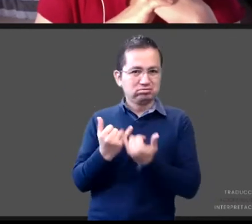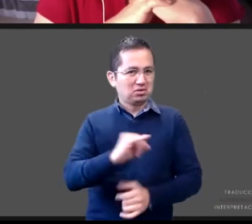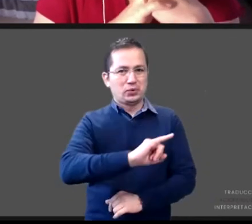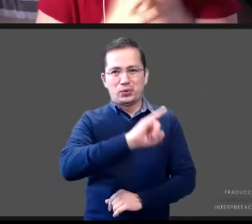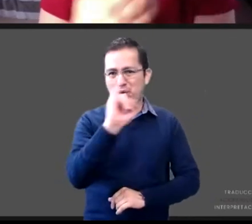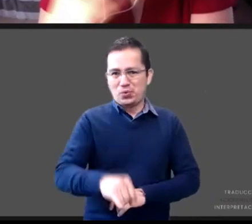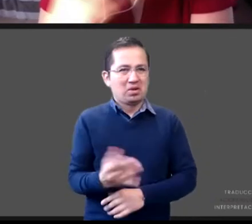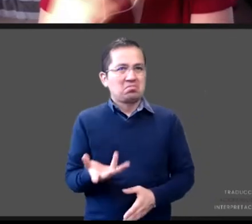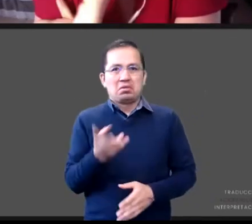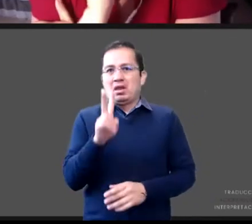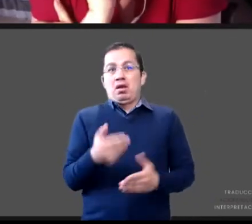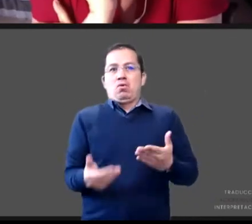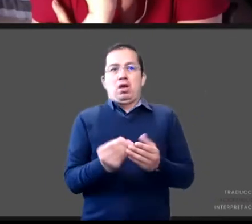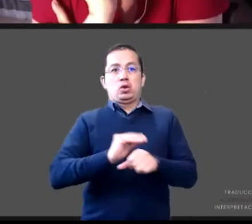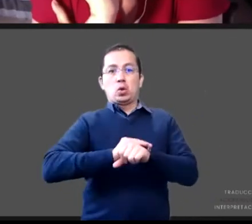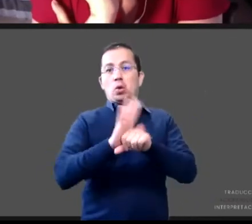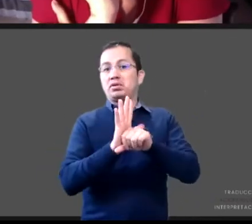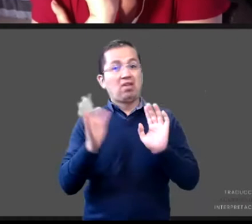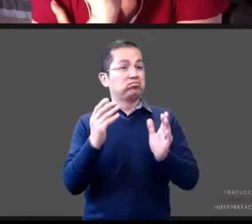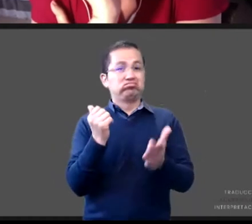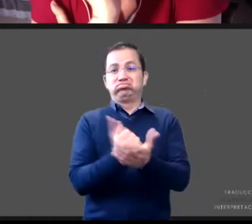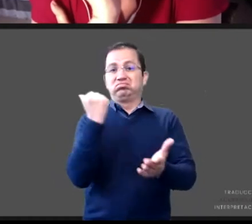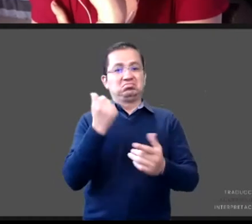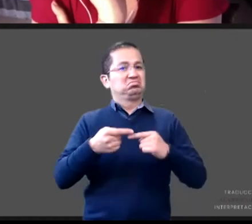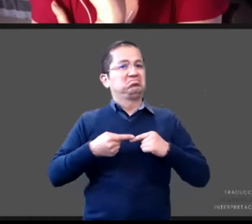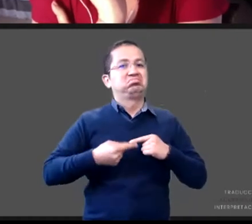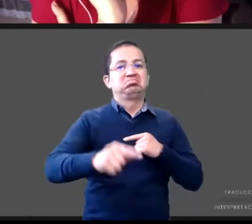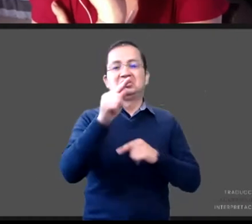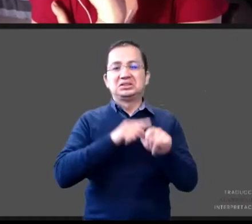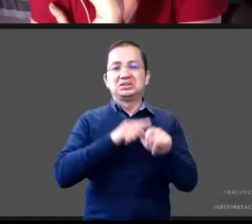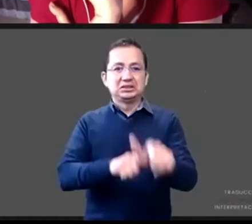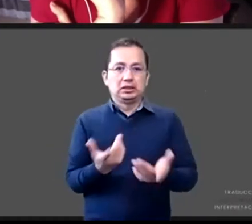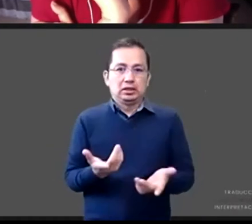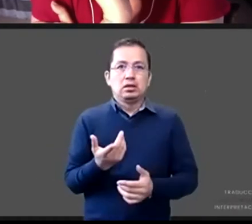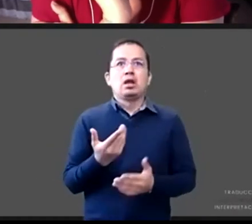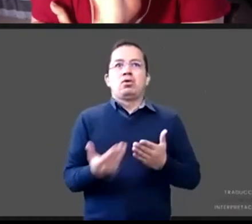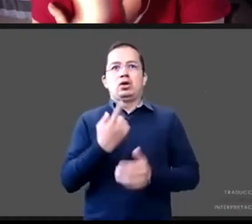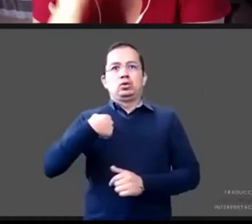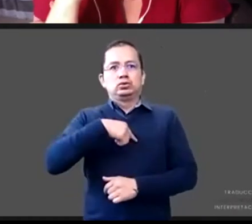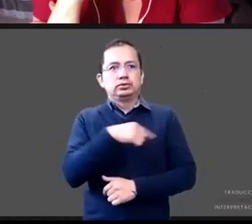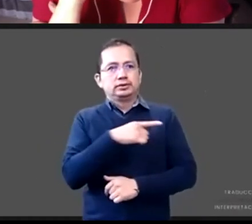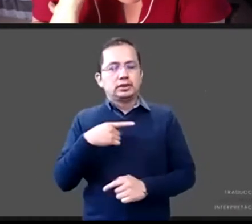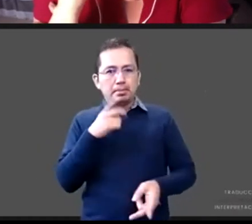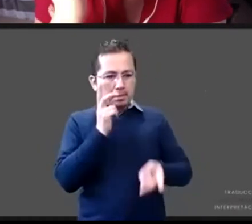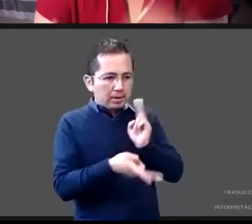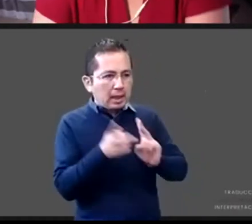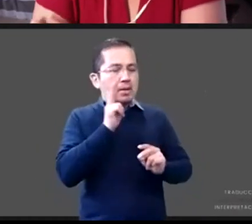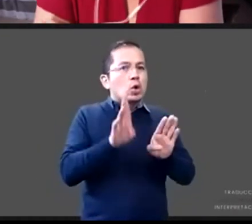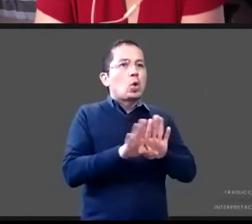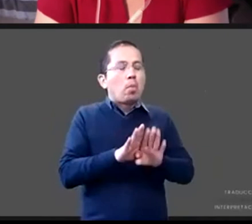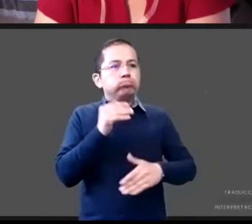eso nos obliga a hacer reflexiones que van más allá de la coyuntura y de la emergencia. Y las preguntas